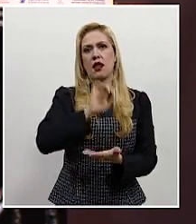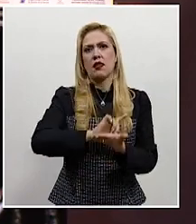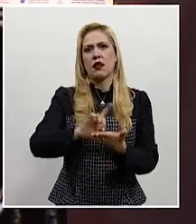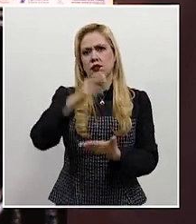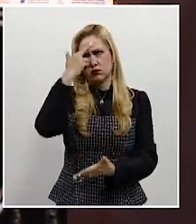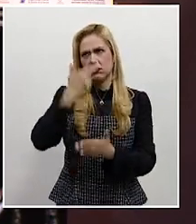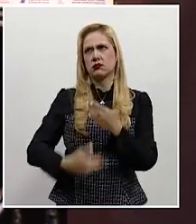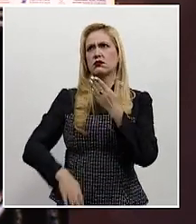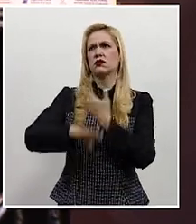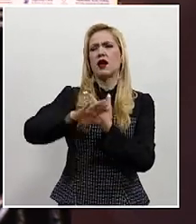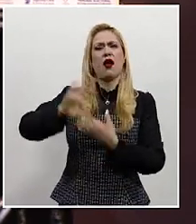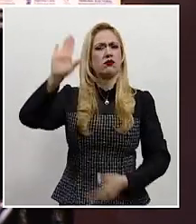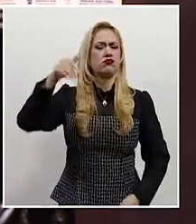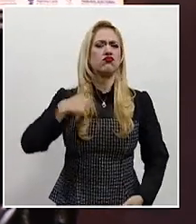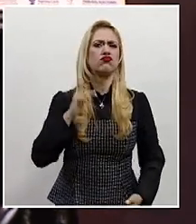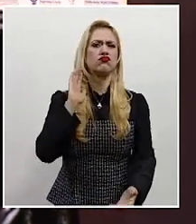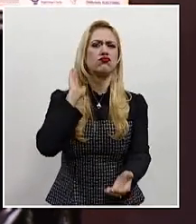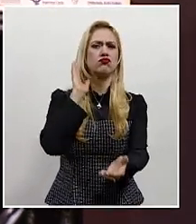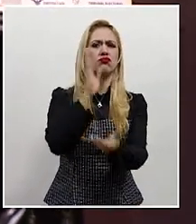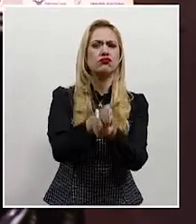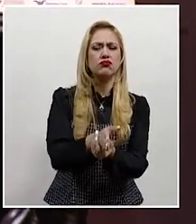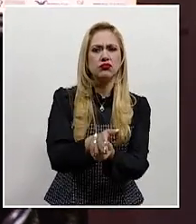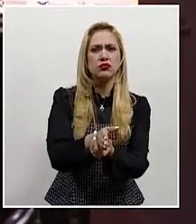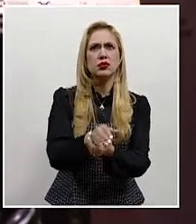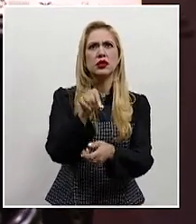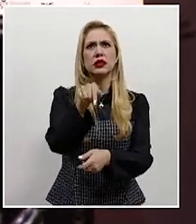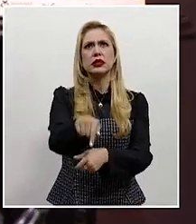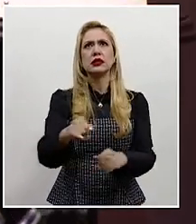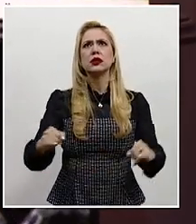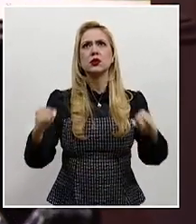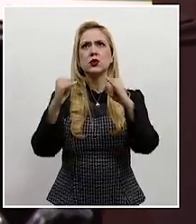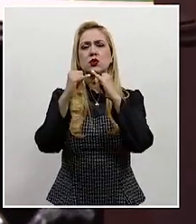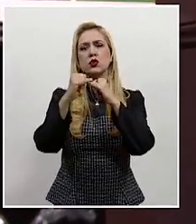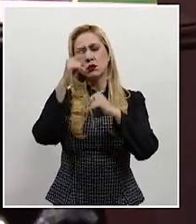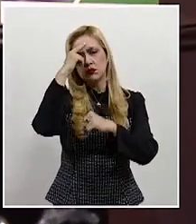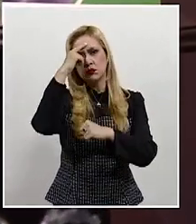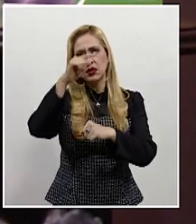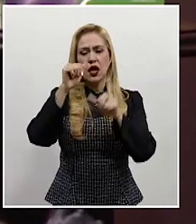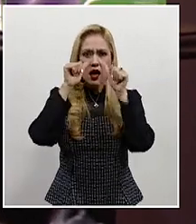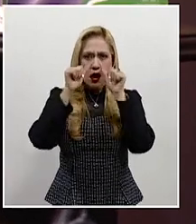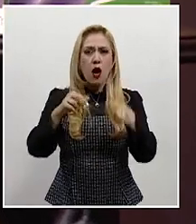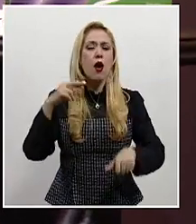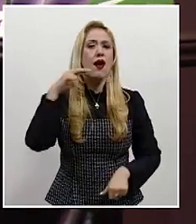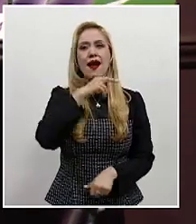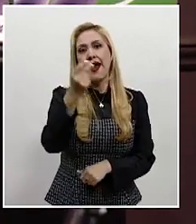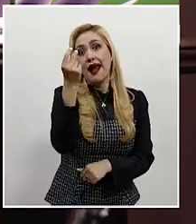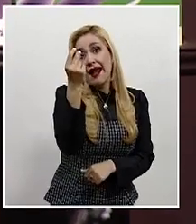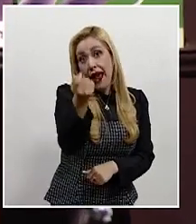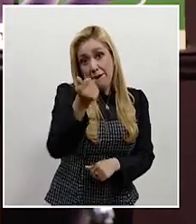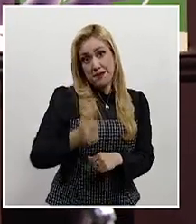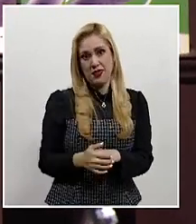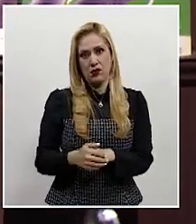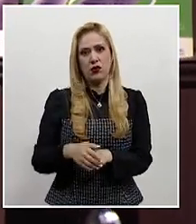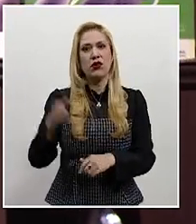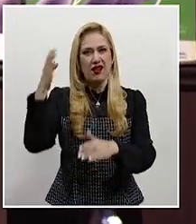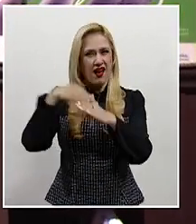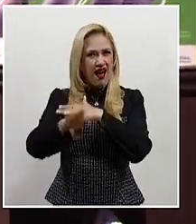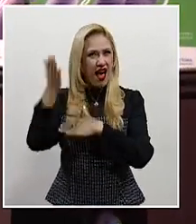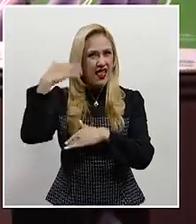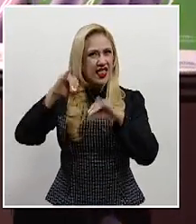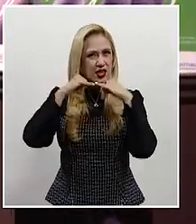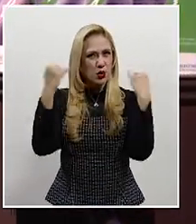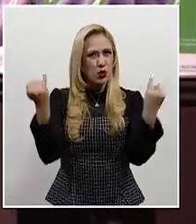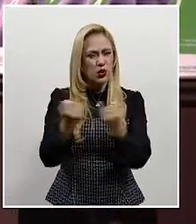pueda acudir a una institución que emita justicia rápido y no como las juntas de conciliación y arbitraje,